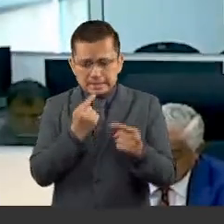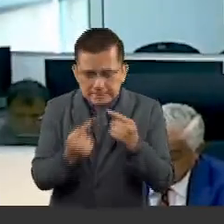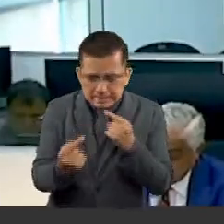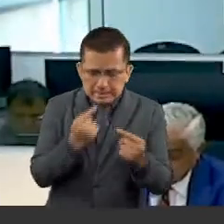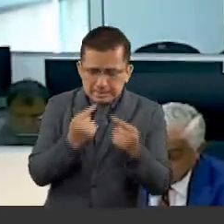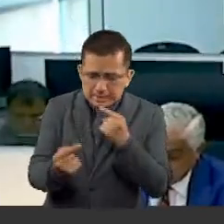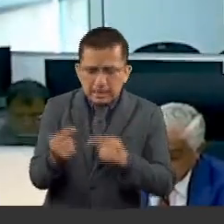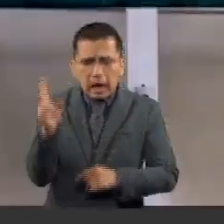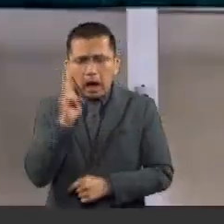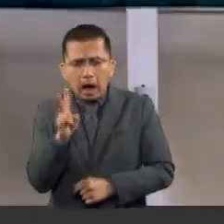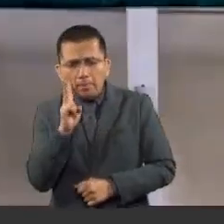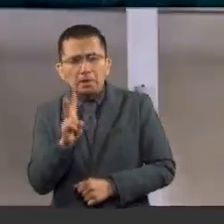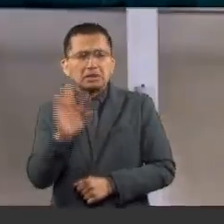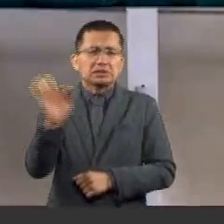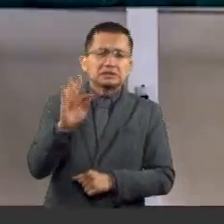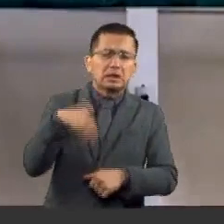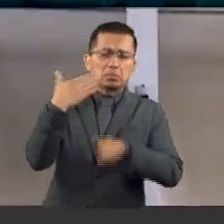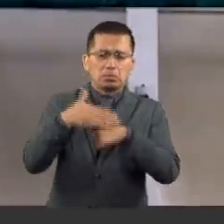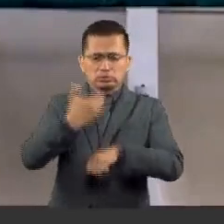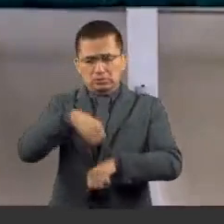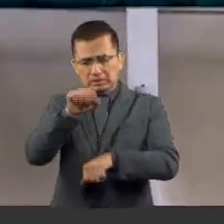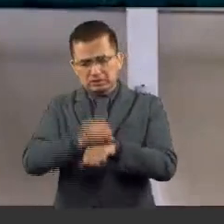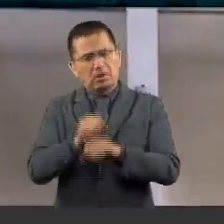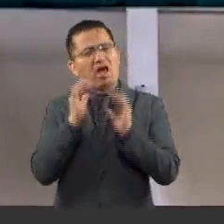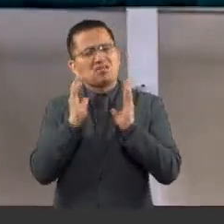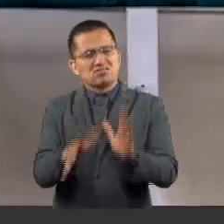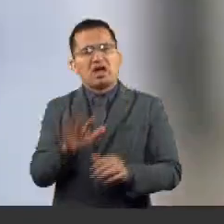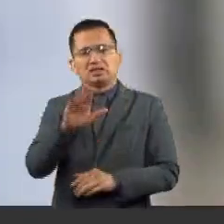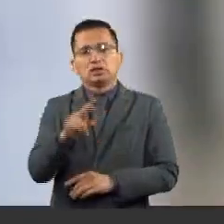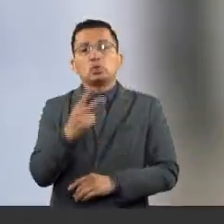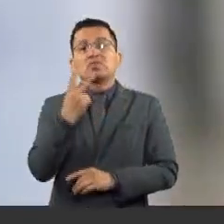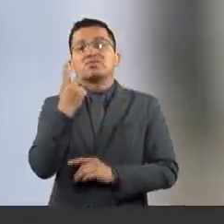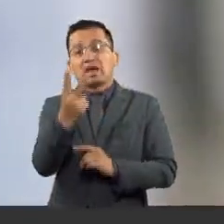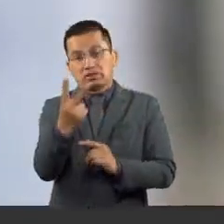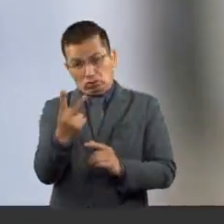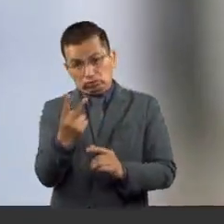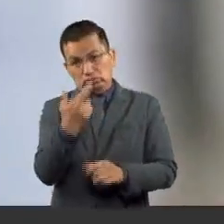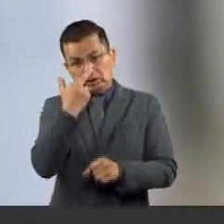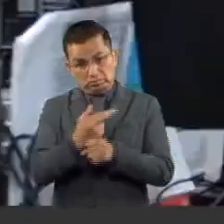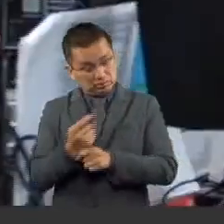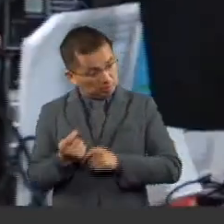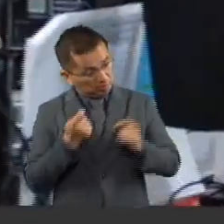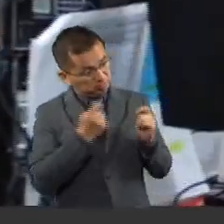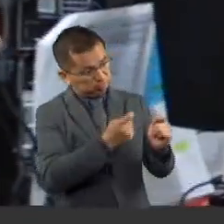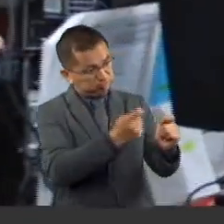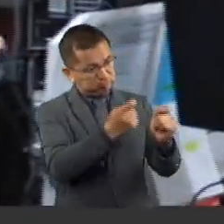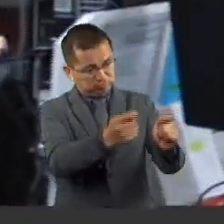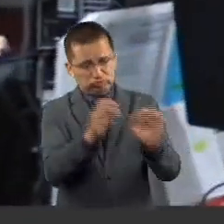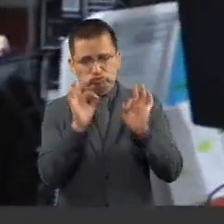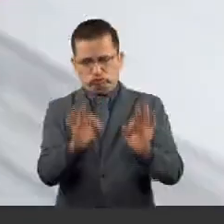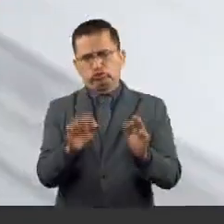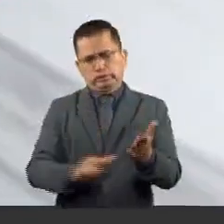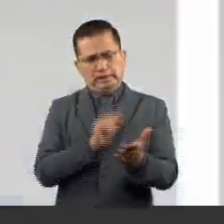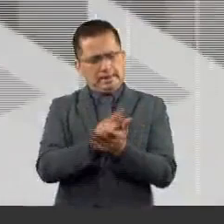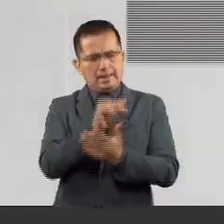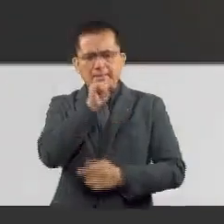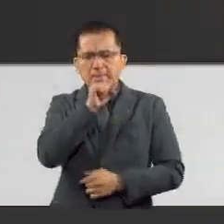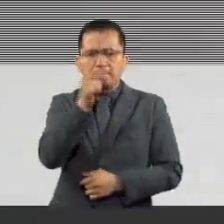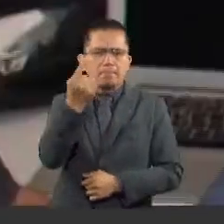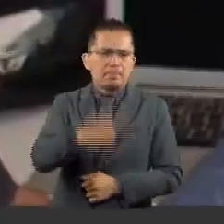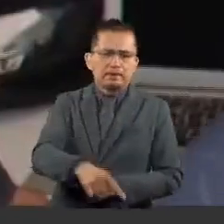próxima semana se aprueben los 52 nombramientos que si cumplen con los requisitos que se han solicitado por ley